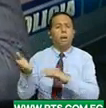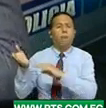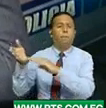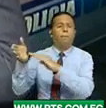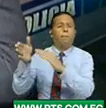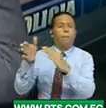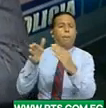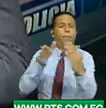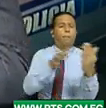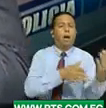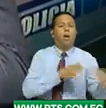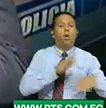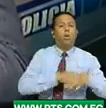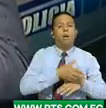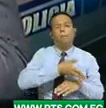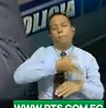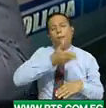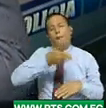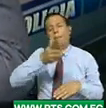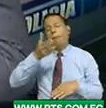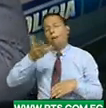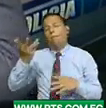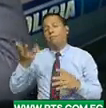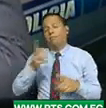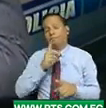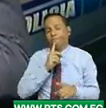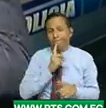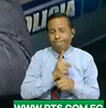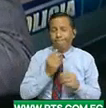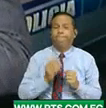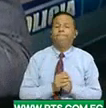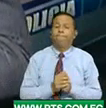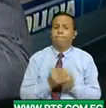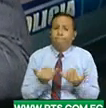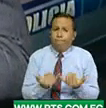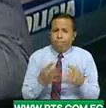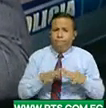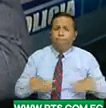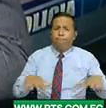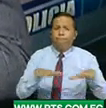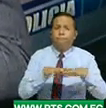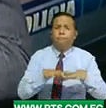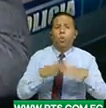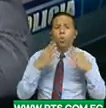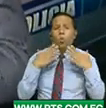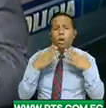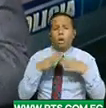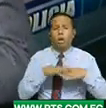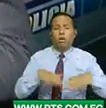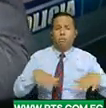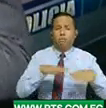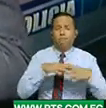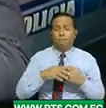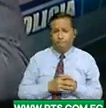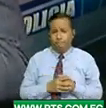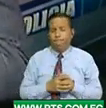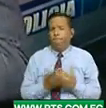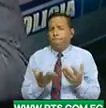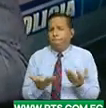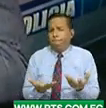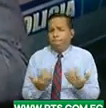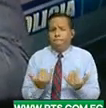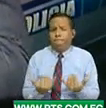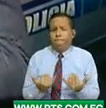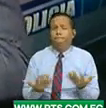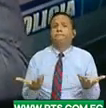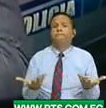manera violenta, ¿no? Eso es lo que por lo pronto se ha registrado acá, como ya dije, en la zona 8, ¿no? Aparte de todo, pues las personas, o por